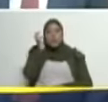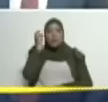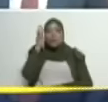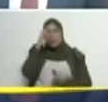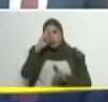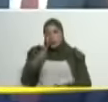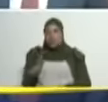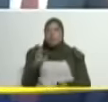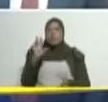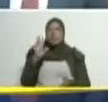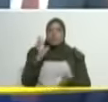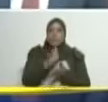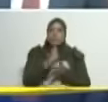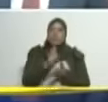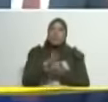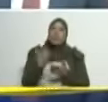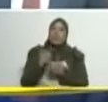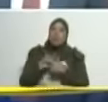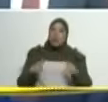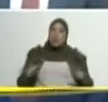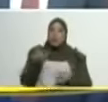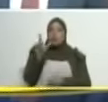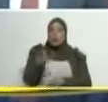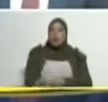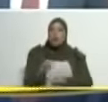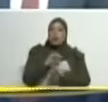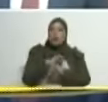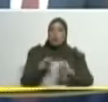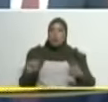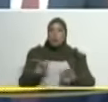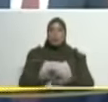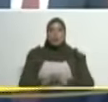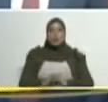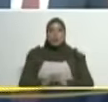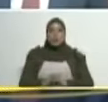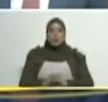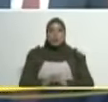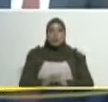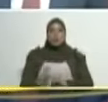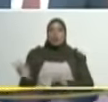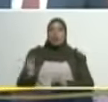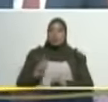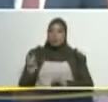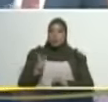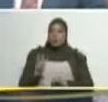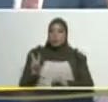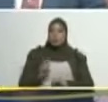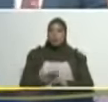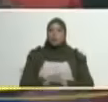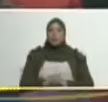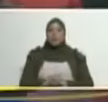respetar el gentilicio de soberanía, de independencia, de rebeldía venezolana.